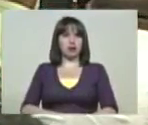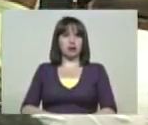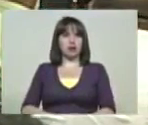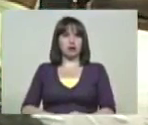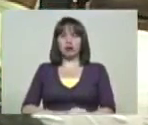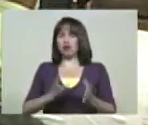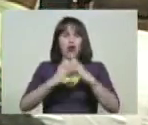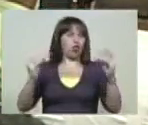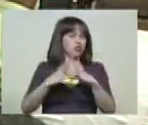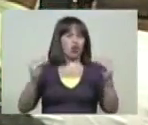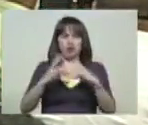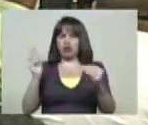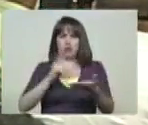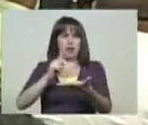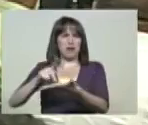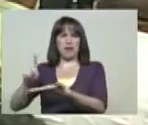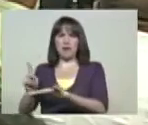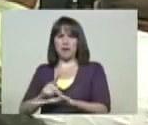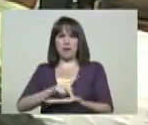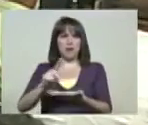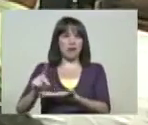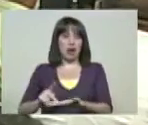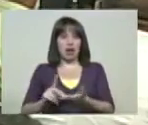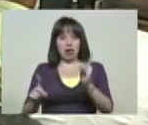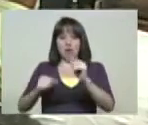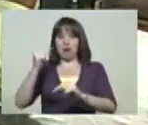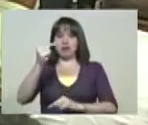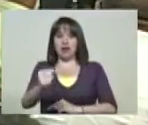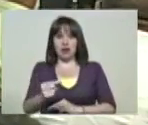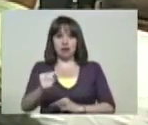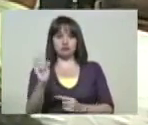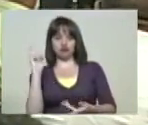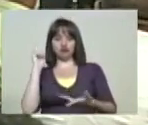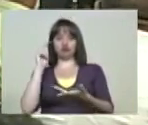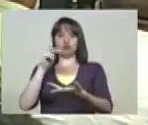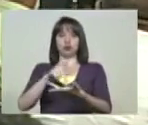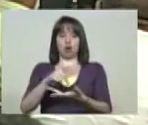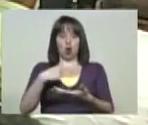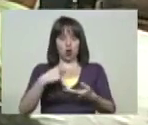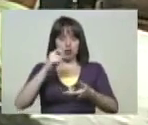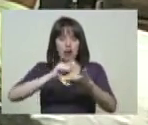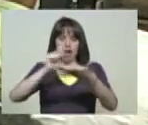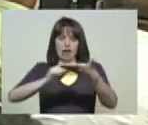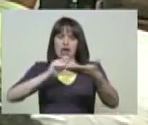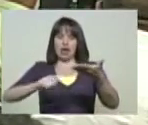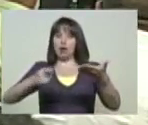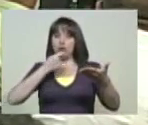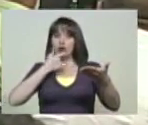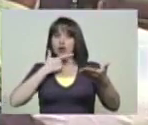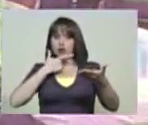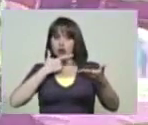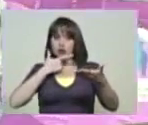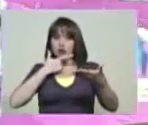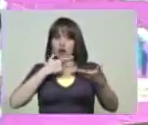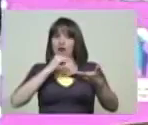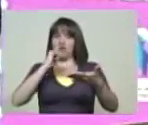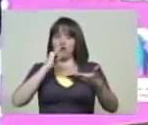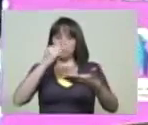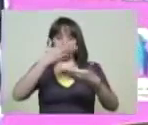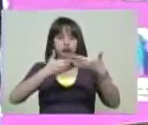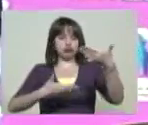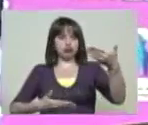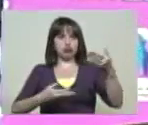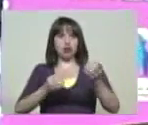bueno todos todos lleguen mañana preparen no hay algo bonito informe l por